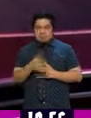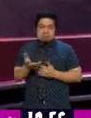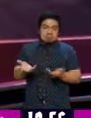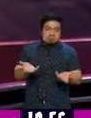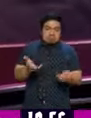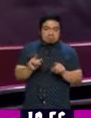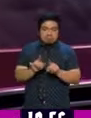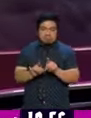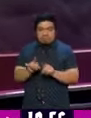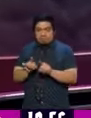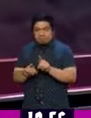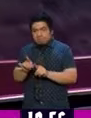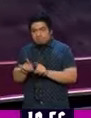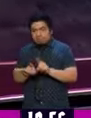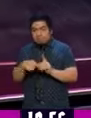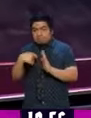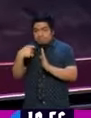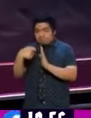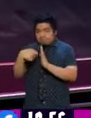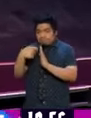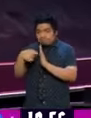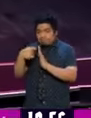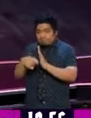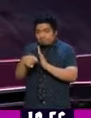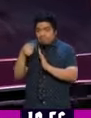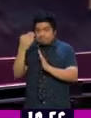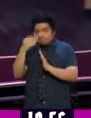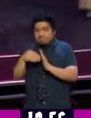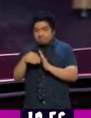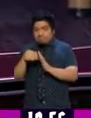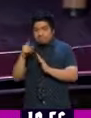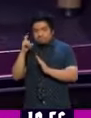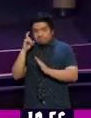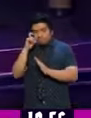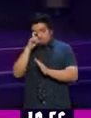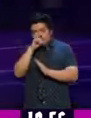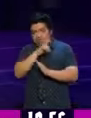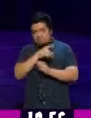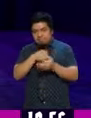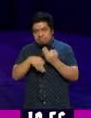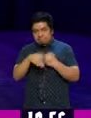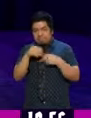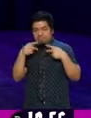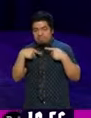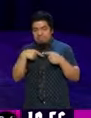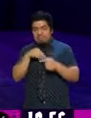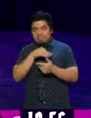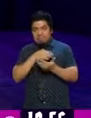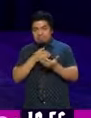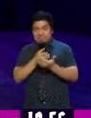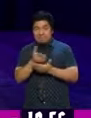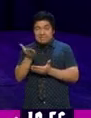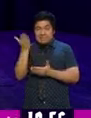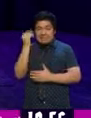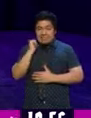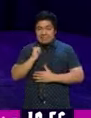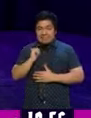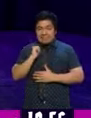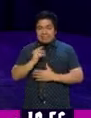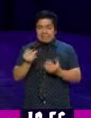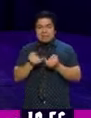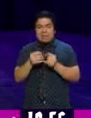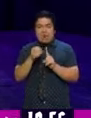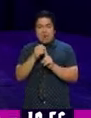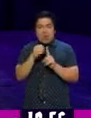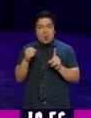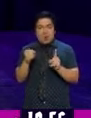pues, la grabación ya es algo mucho más accesible para todos. Antiguamente. ¿Y la producción?